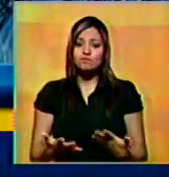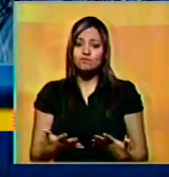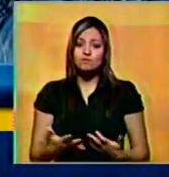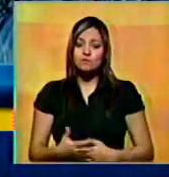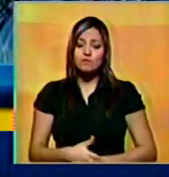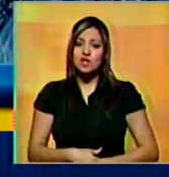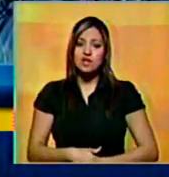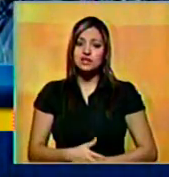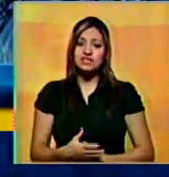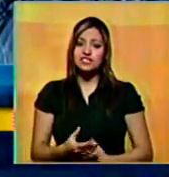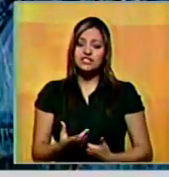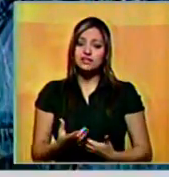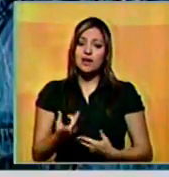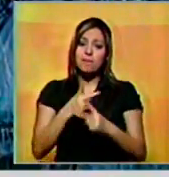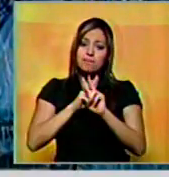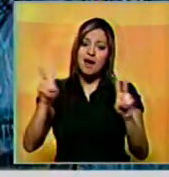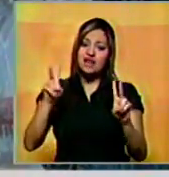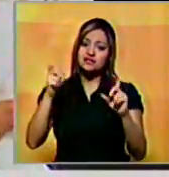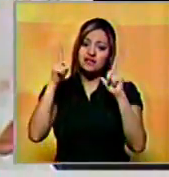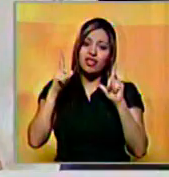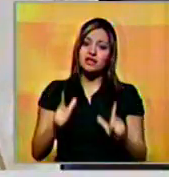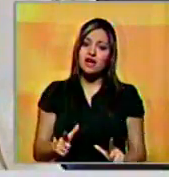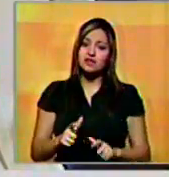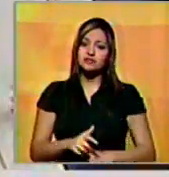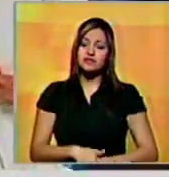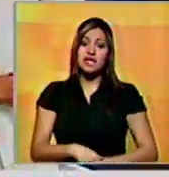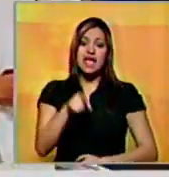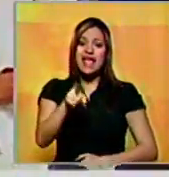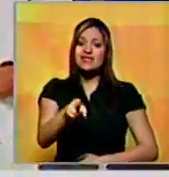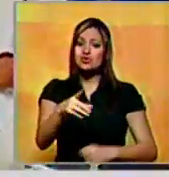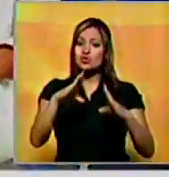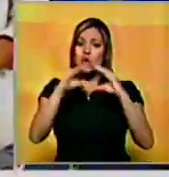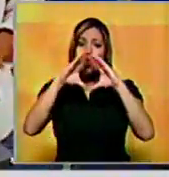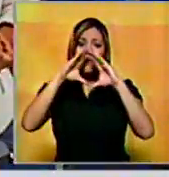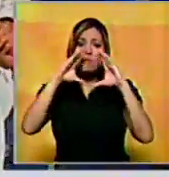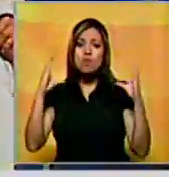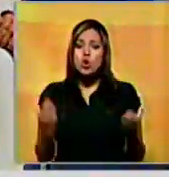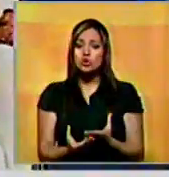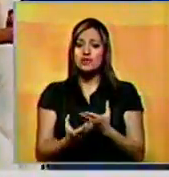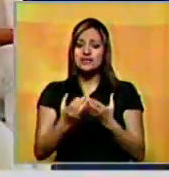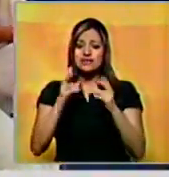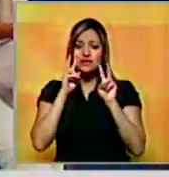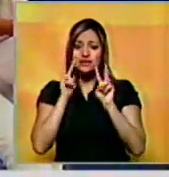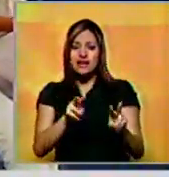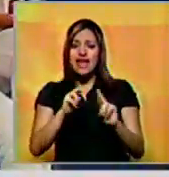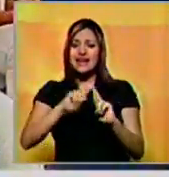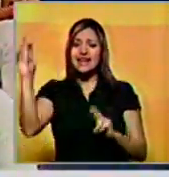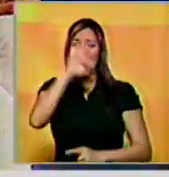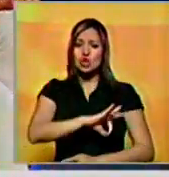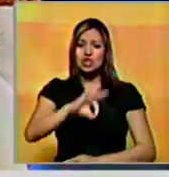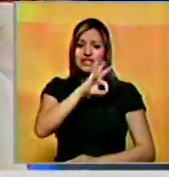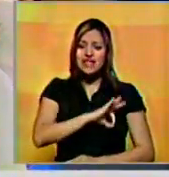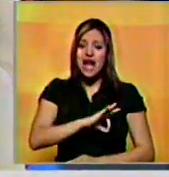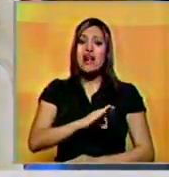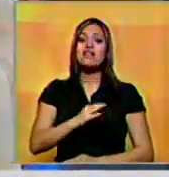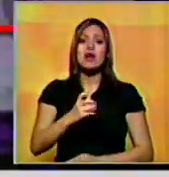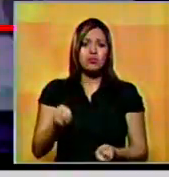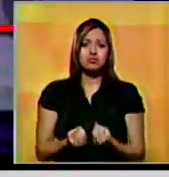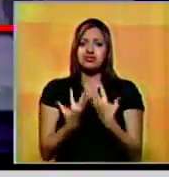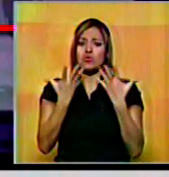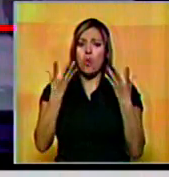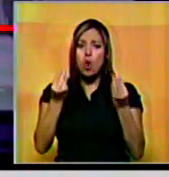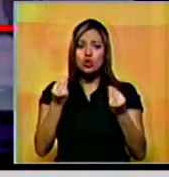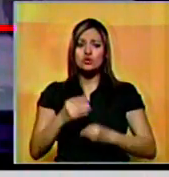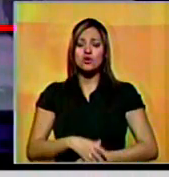No, que en paz descanse. Este hecho ha conmovido al mundo entero y las reacciones en las redes sociales se han desbordado.